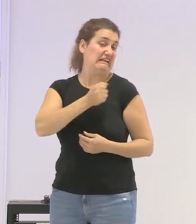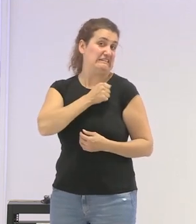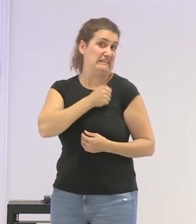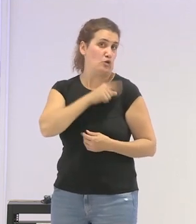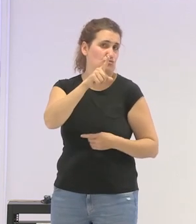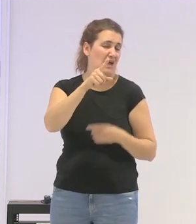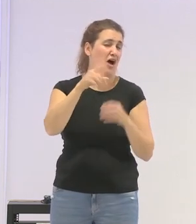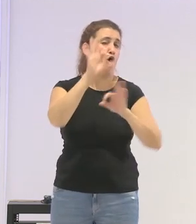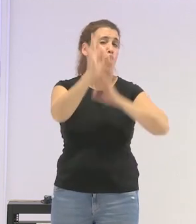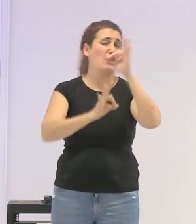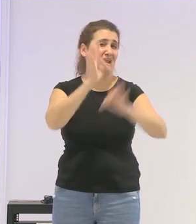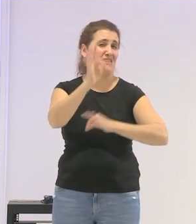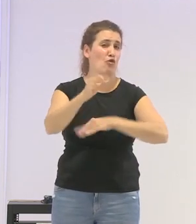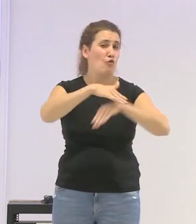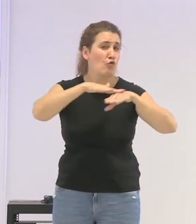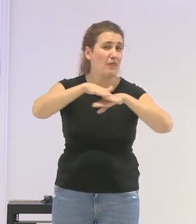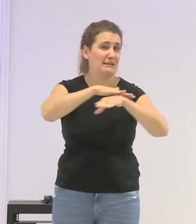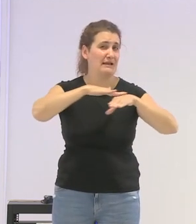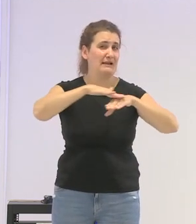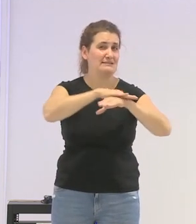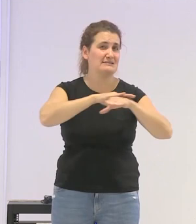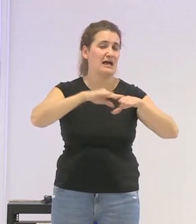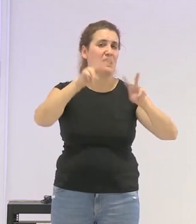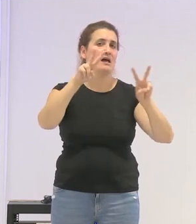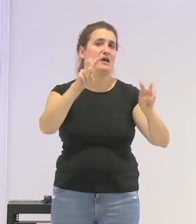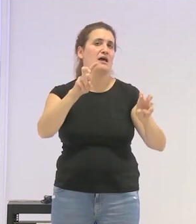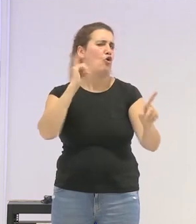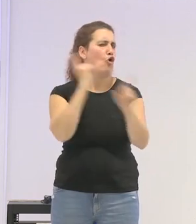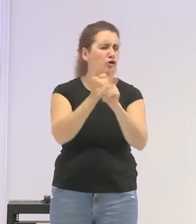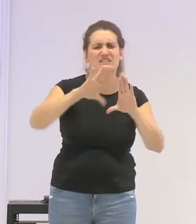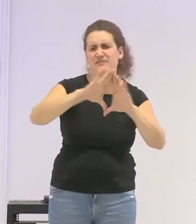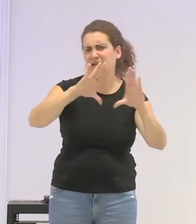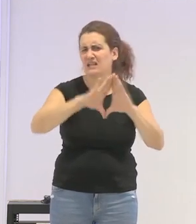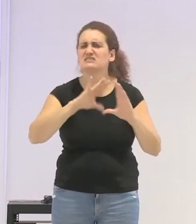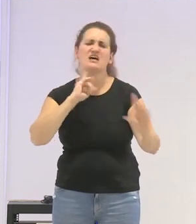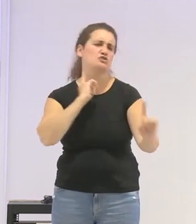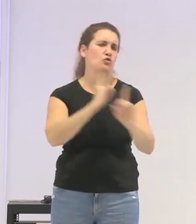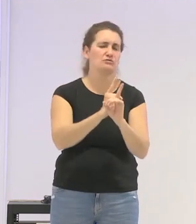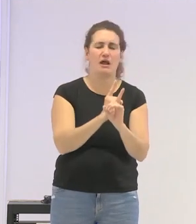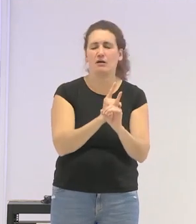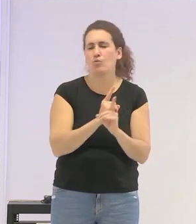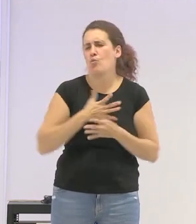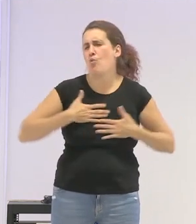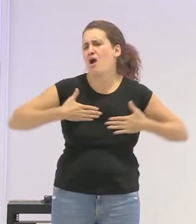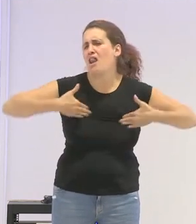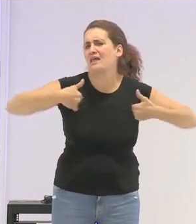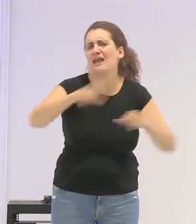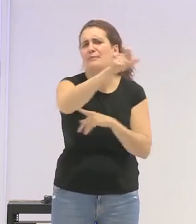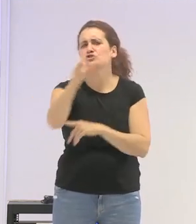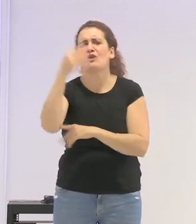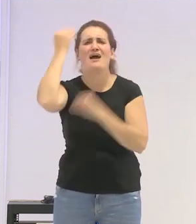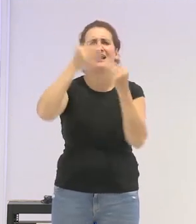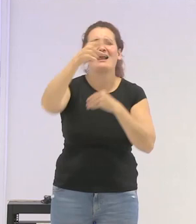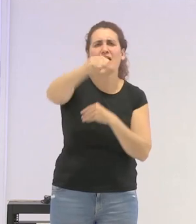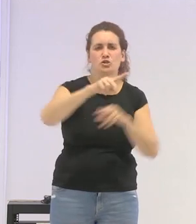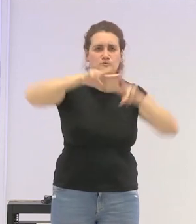fundamentalista que se dedica a litigar contra las feministas, contra cualquiera que ellos consideren que está